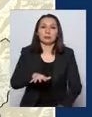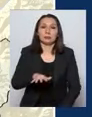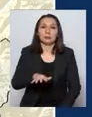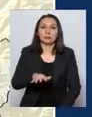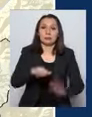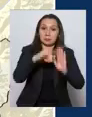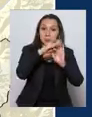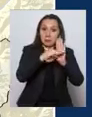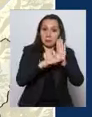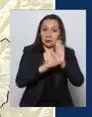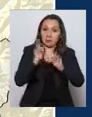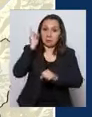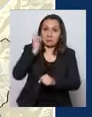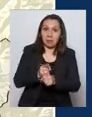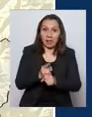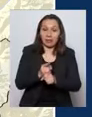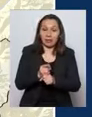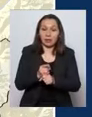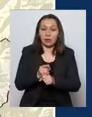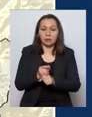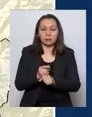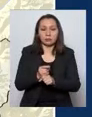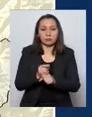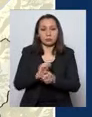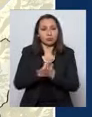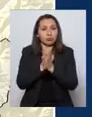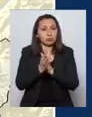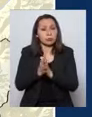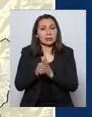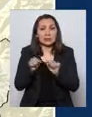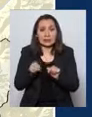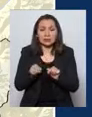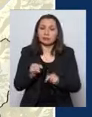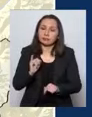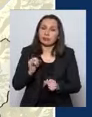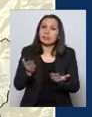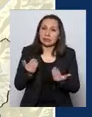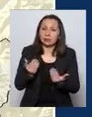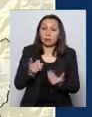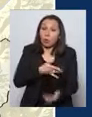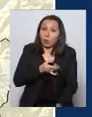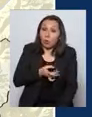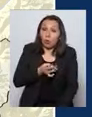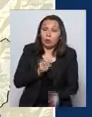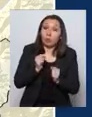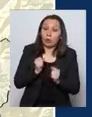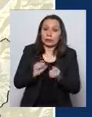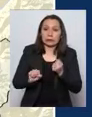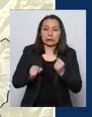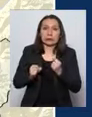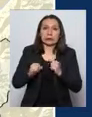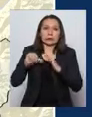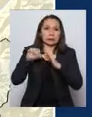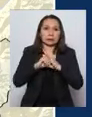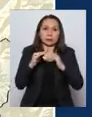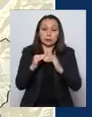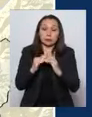medidas son absolutamente necesarias son dolorosas pueden ser terribles